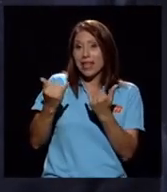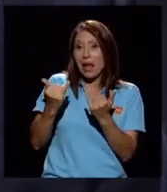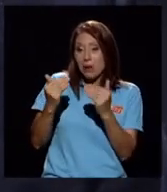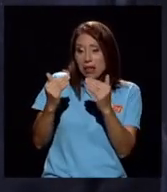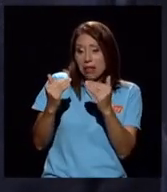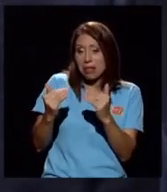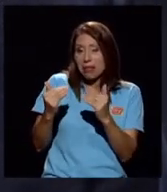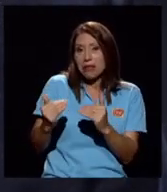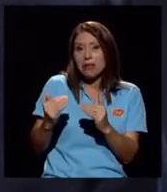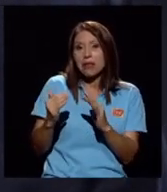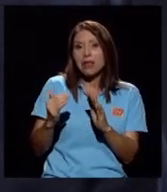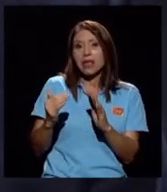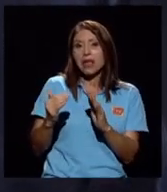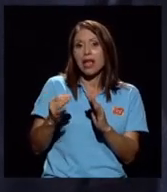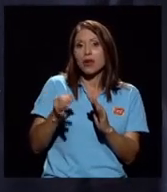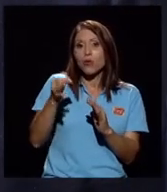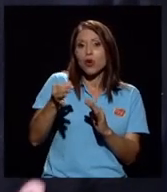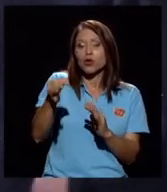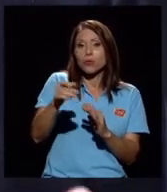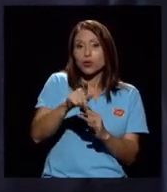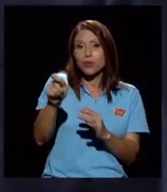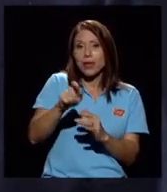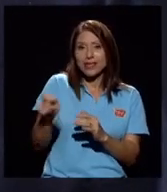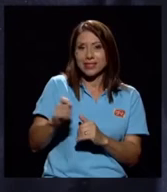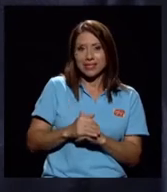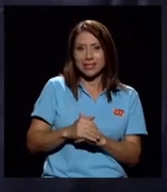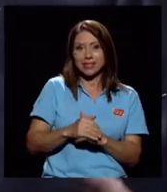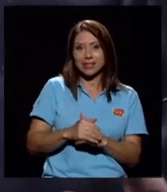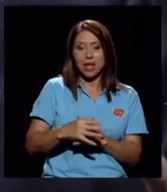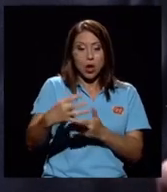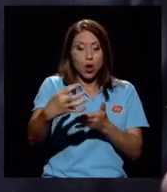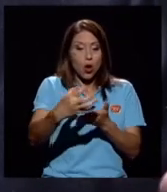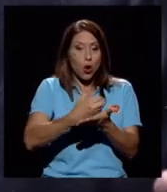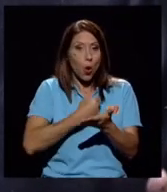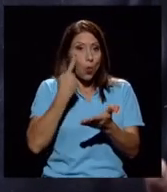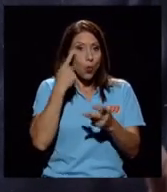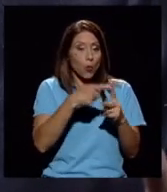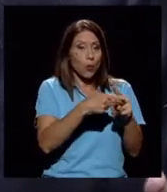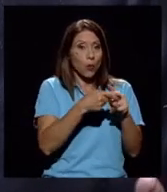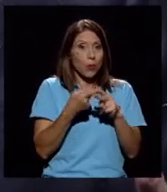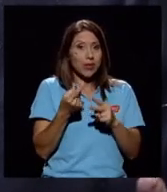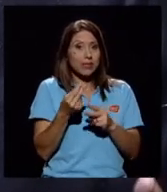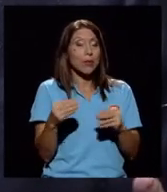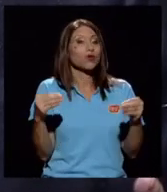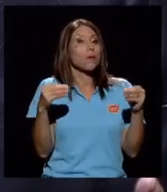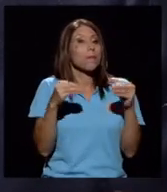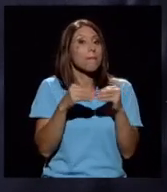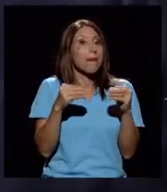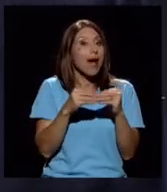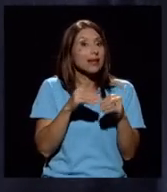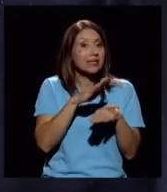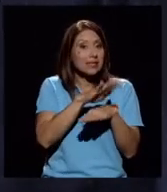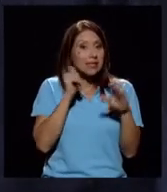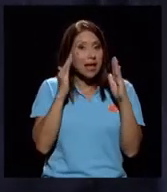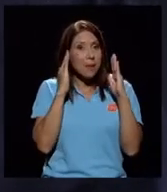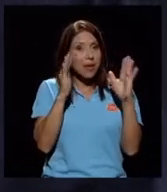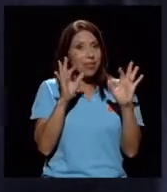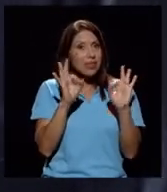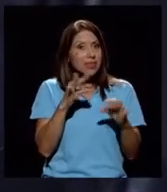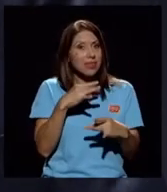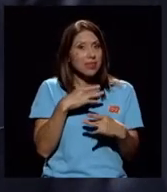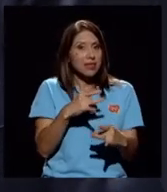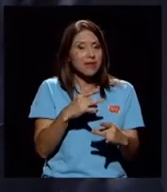próximos en los próximos meses tasas de interés más atractivas en colones e incluso